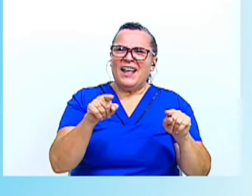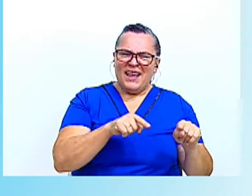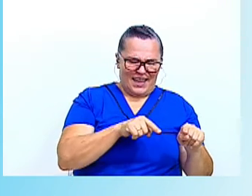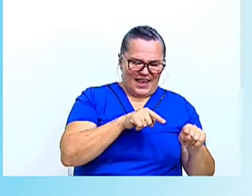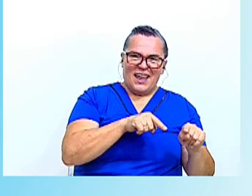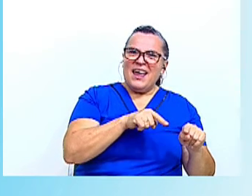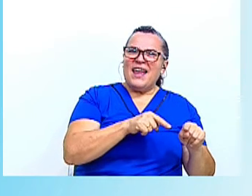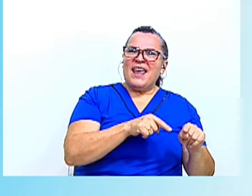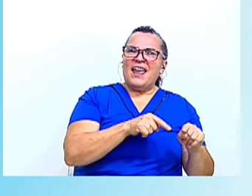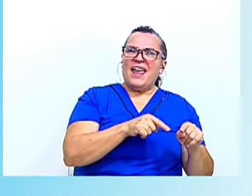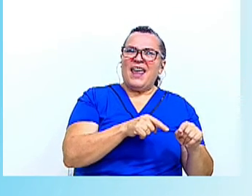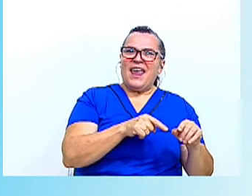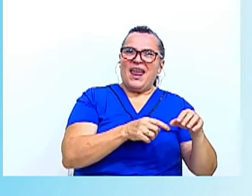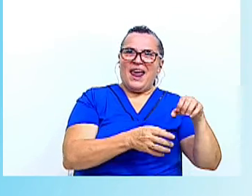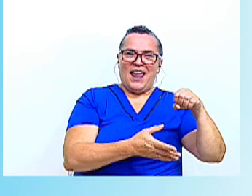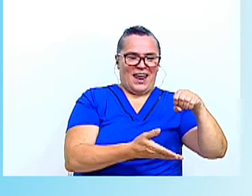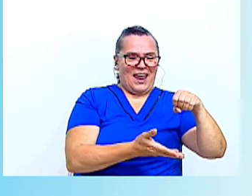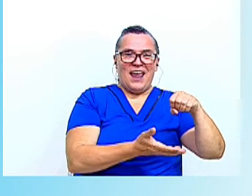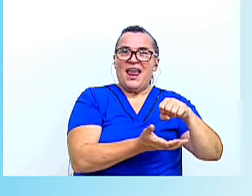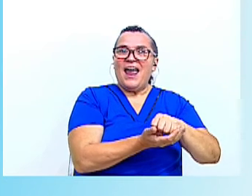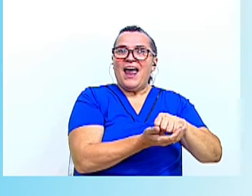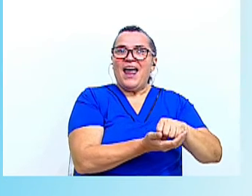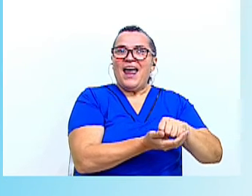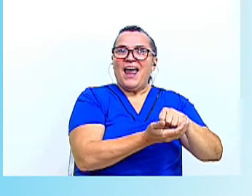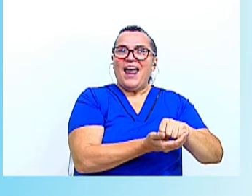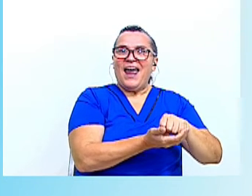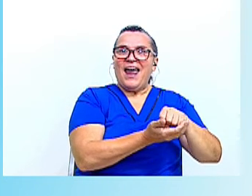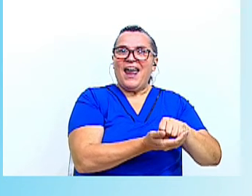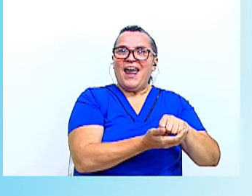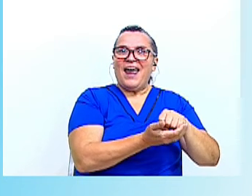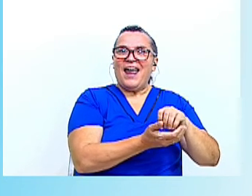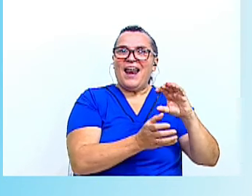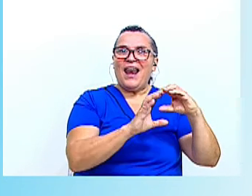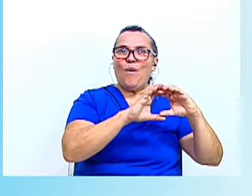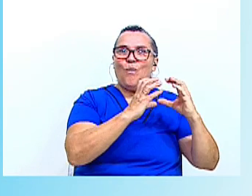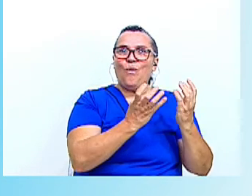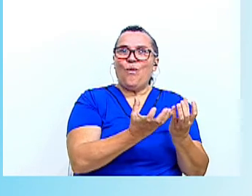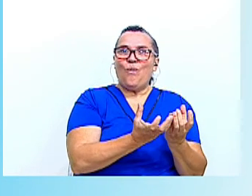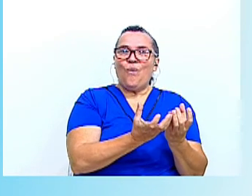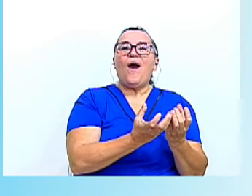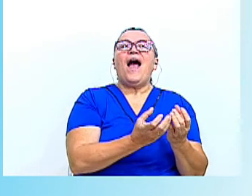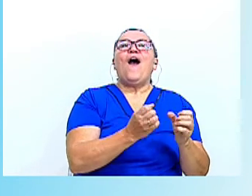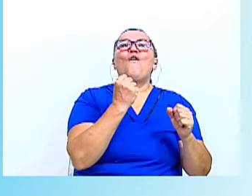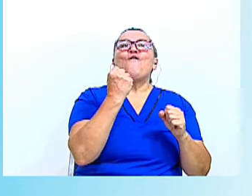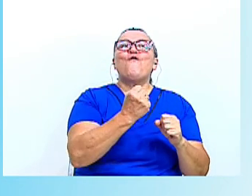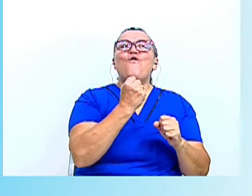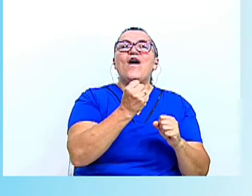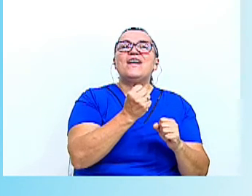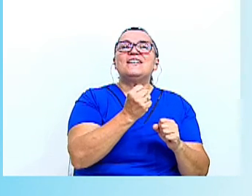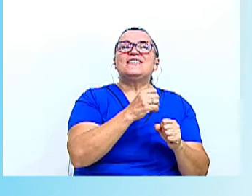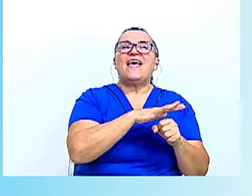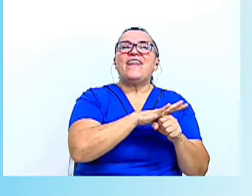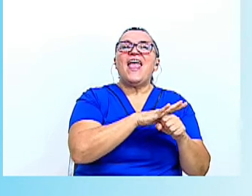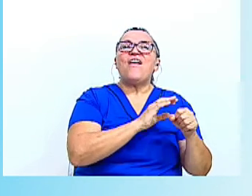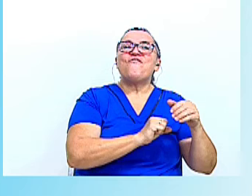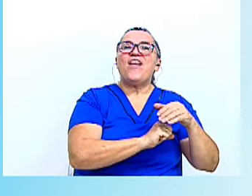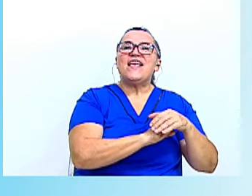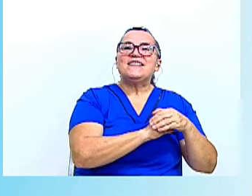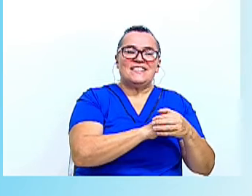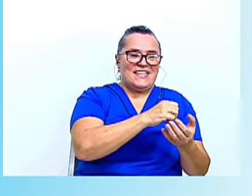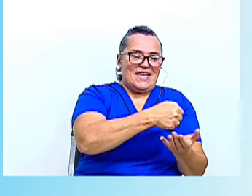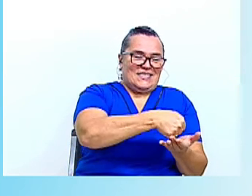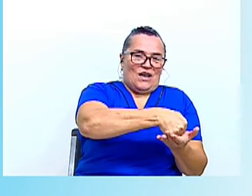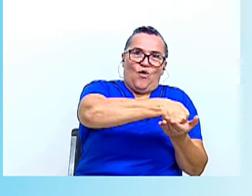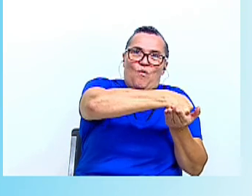tercer elemento de la máquina, ¿cuál era? A ver. La fuerza de resistencia, esa fuerza que